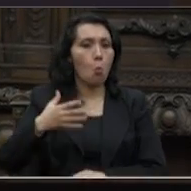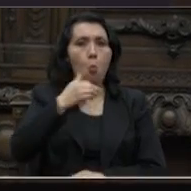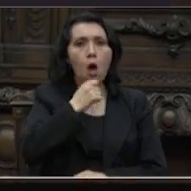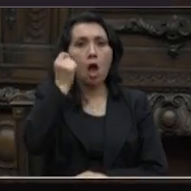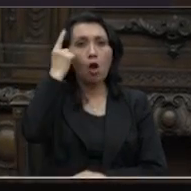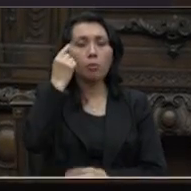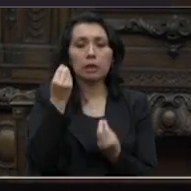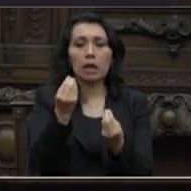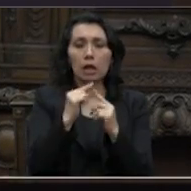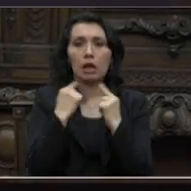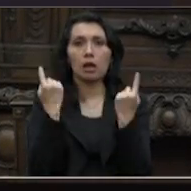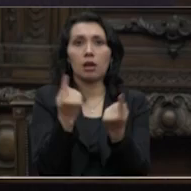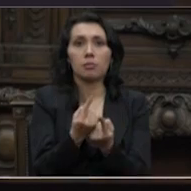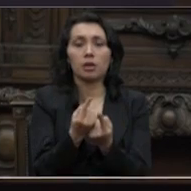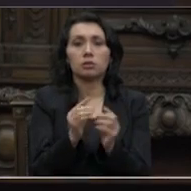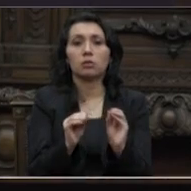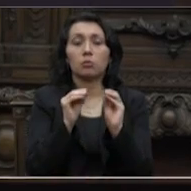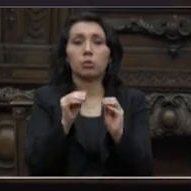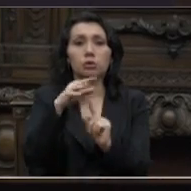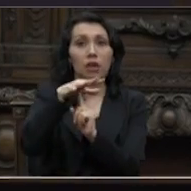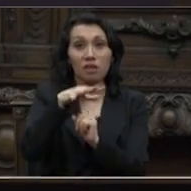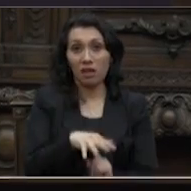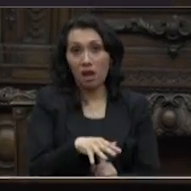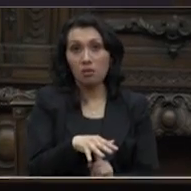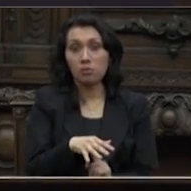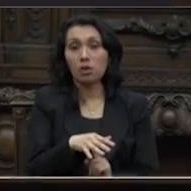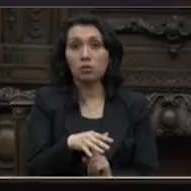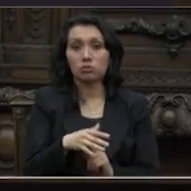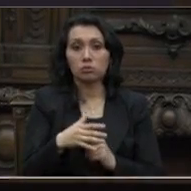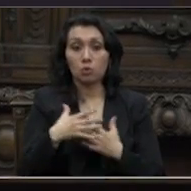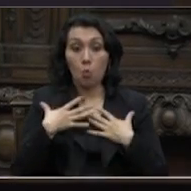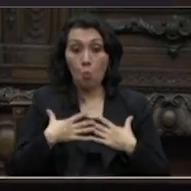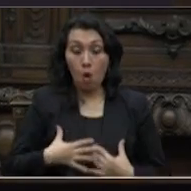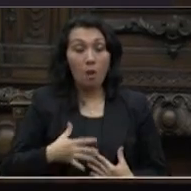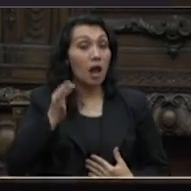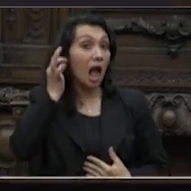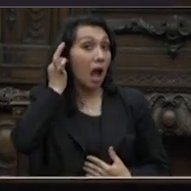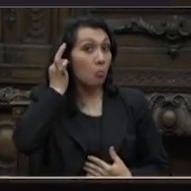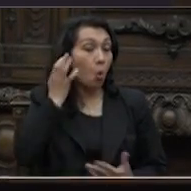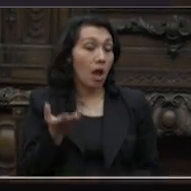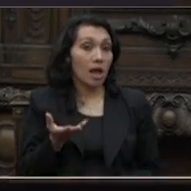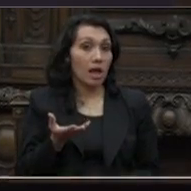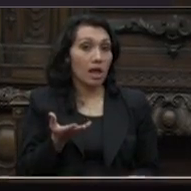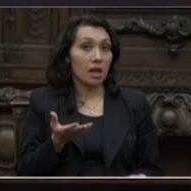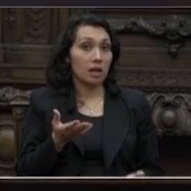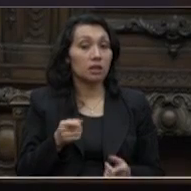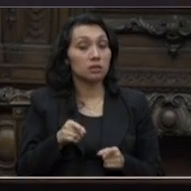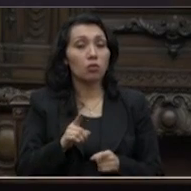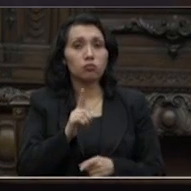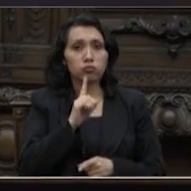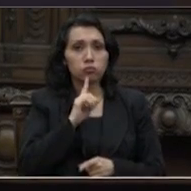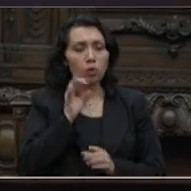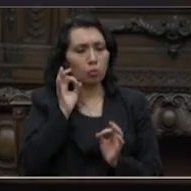las dimensiones de lo que implica la discriminación en los cuerpos de las mujeres, ahí sí,